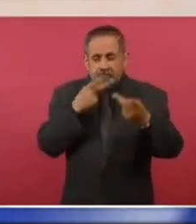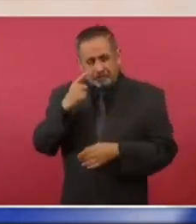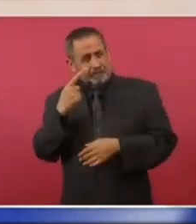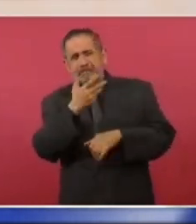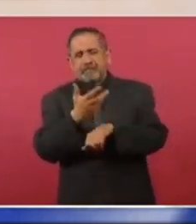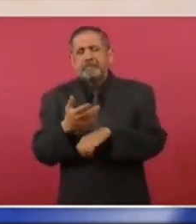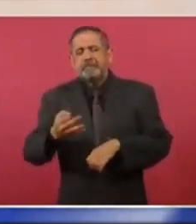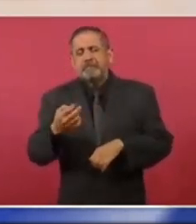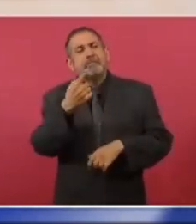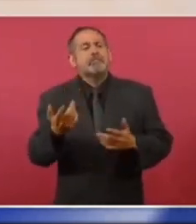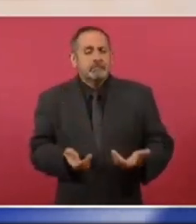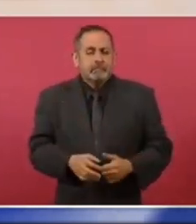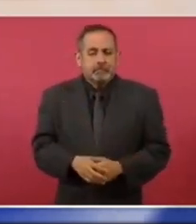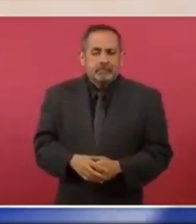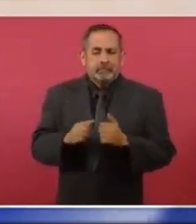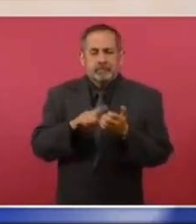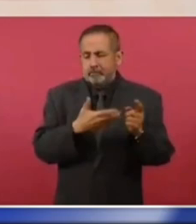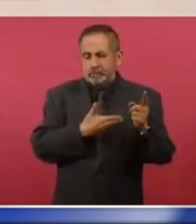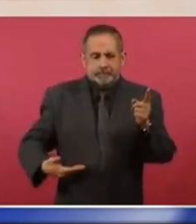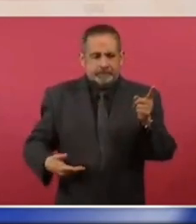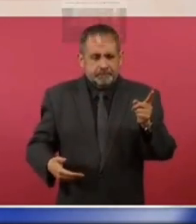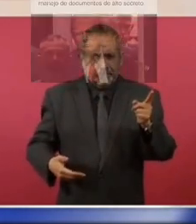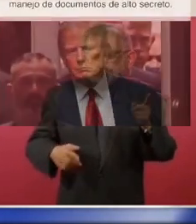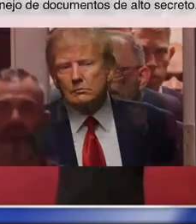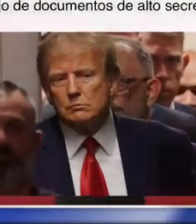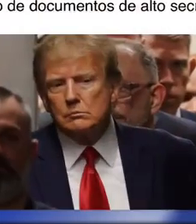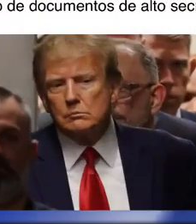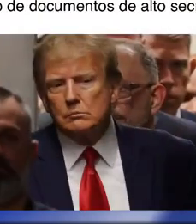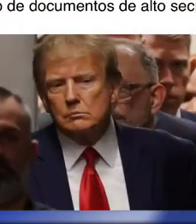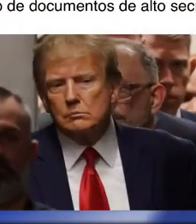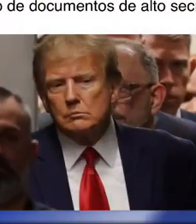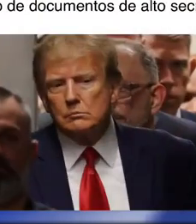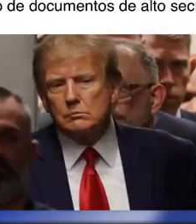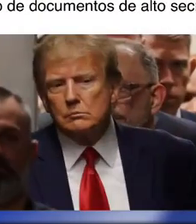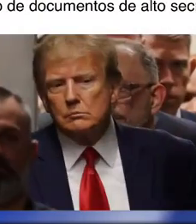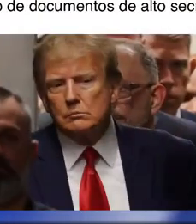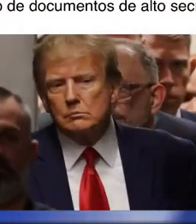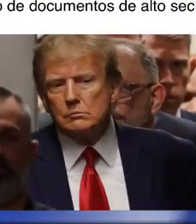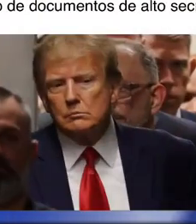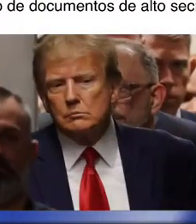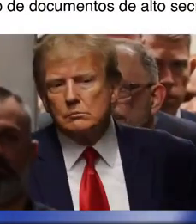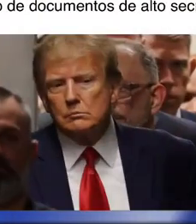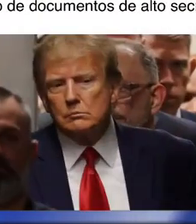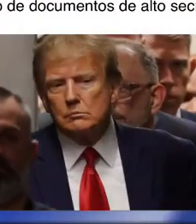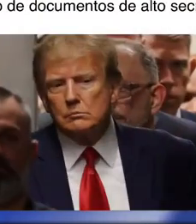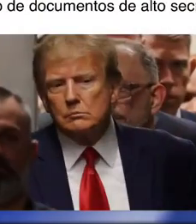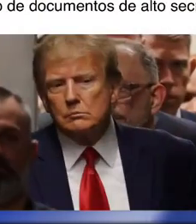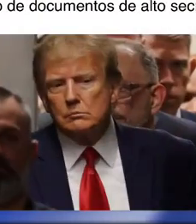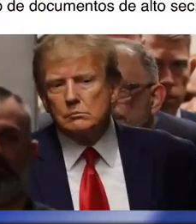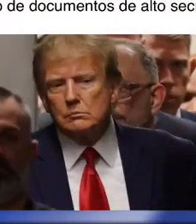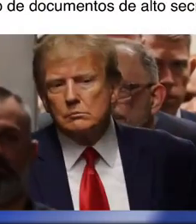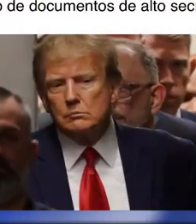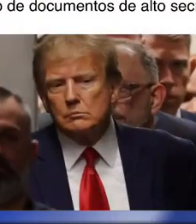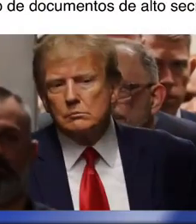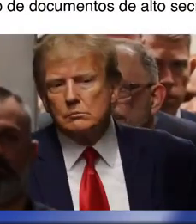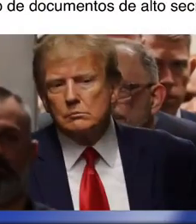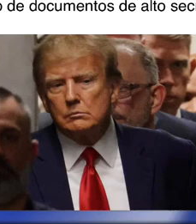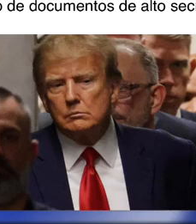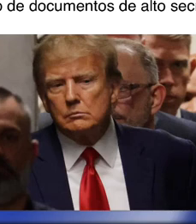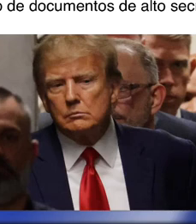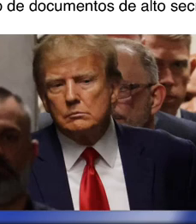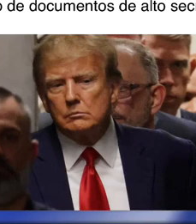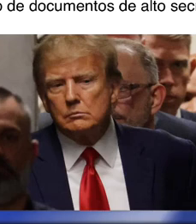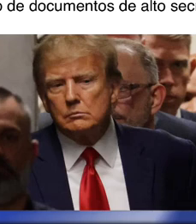Estados Unidos con el presidente Trump. Y fíjense también, porque esto es interesante que se conozca, allá